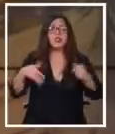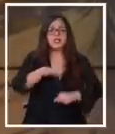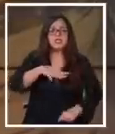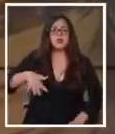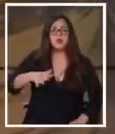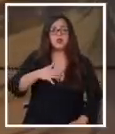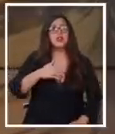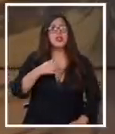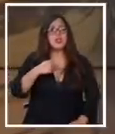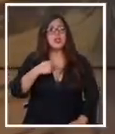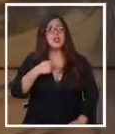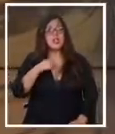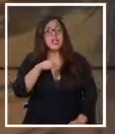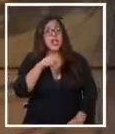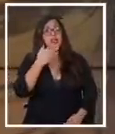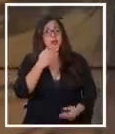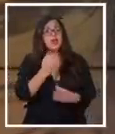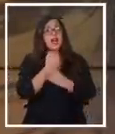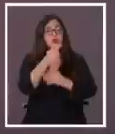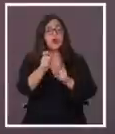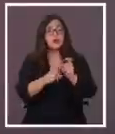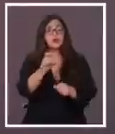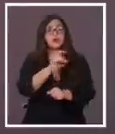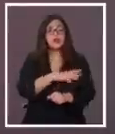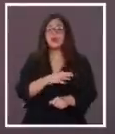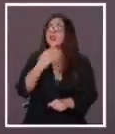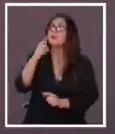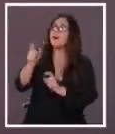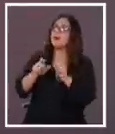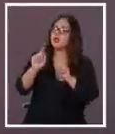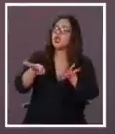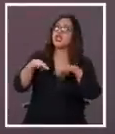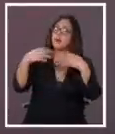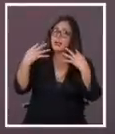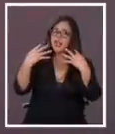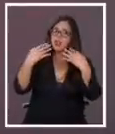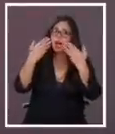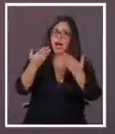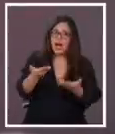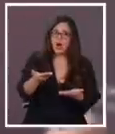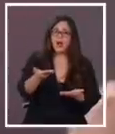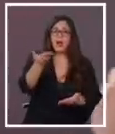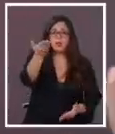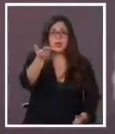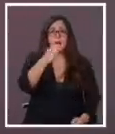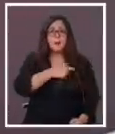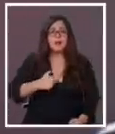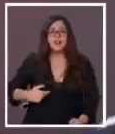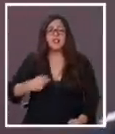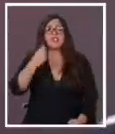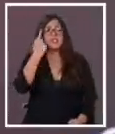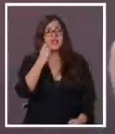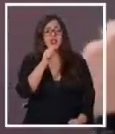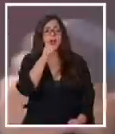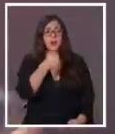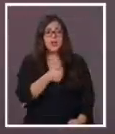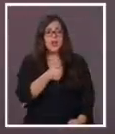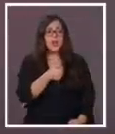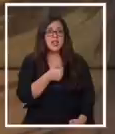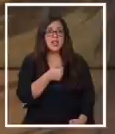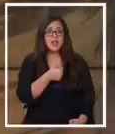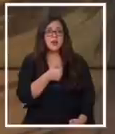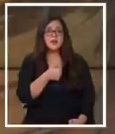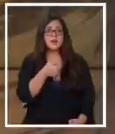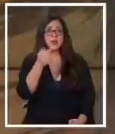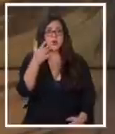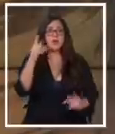situación que es acuciante para la mayoría y para los chilenos que nos están mirando que lo están viendo este presidente sabemos que mañana por lo menos vemos por ahí